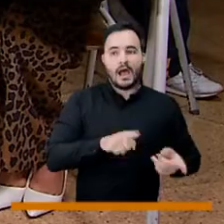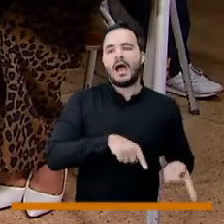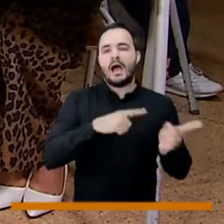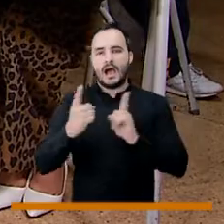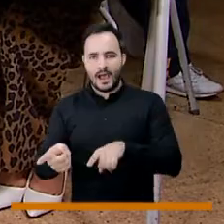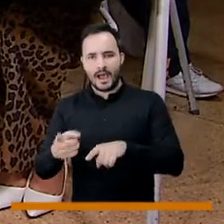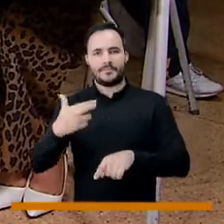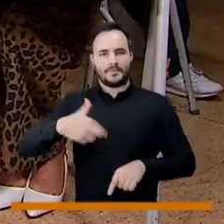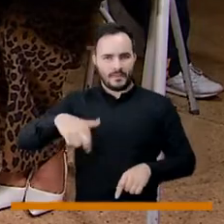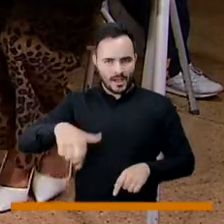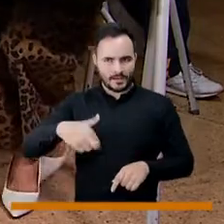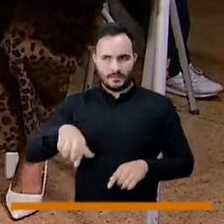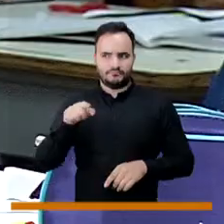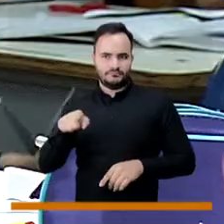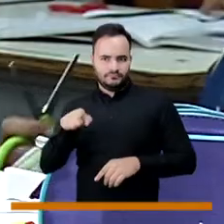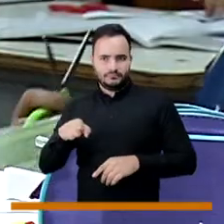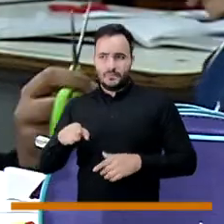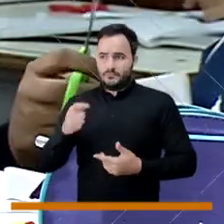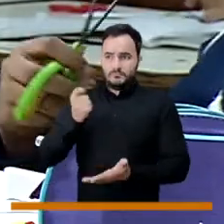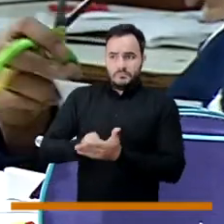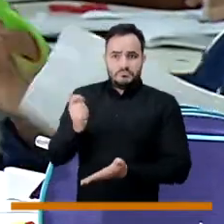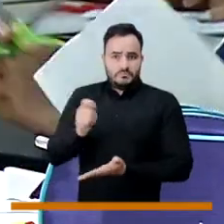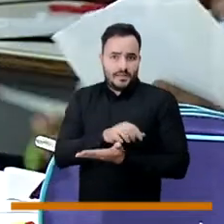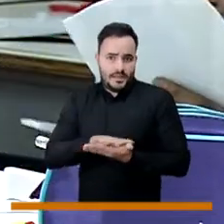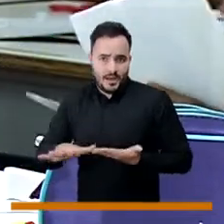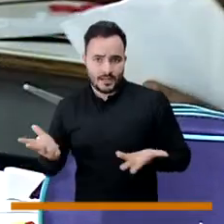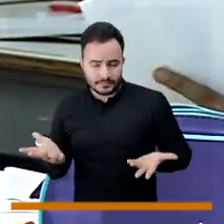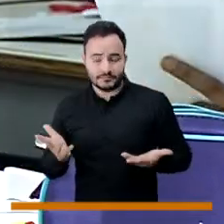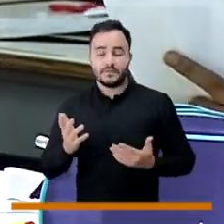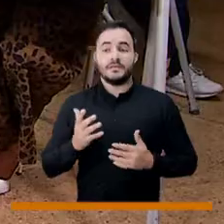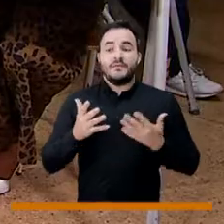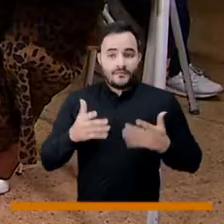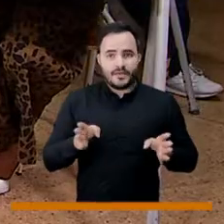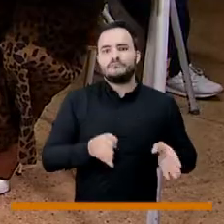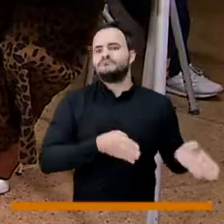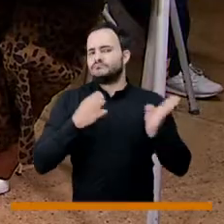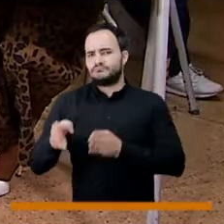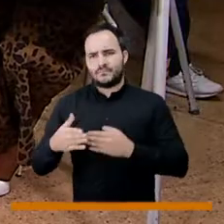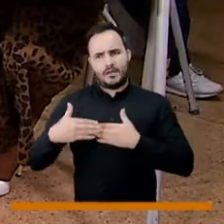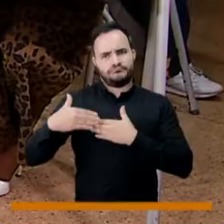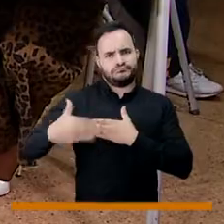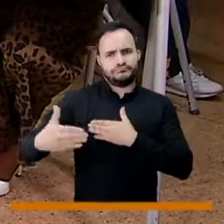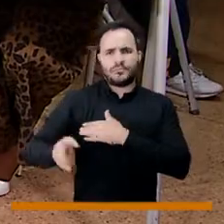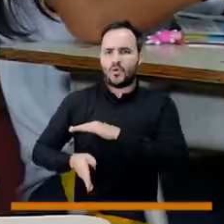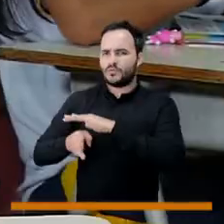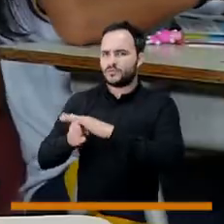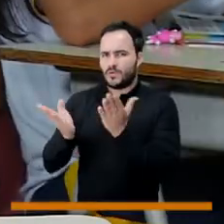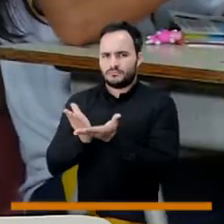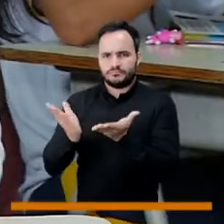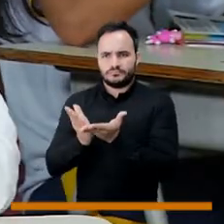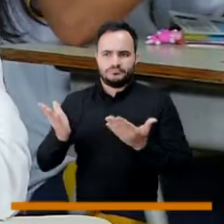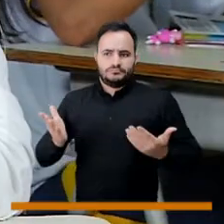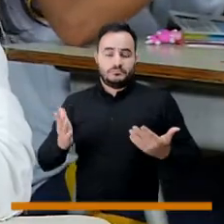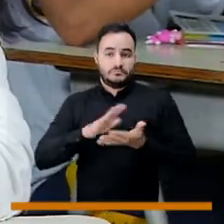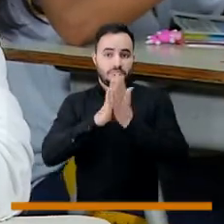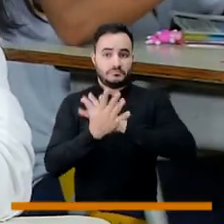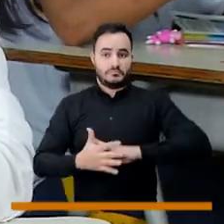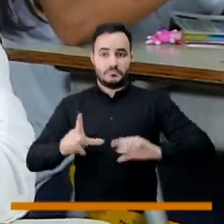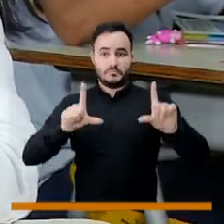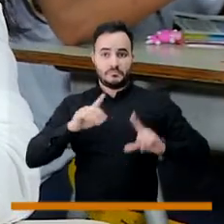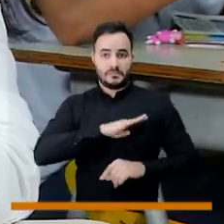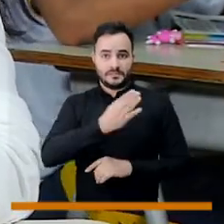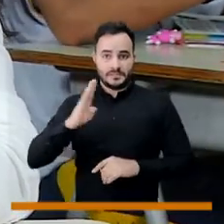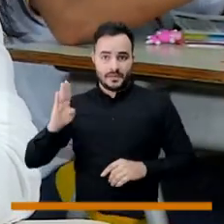de educación irregular primaria secundaria con lo que estamos viendo aquí de forma gratuita y por supuesto seguir avanzando en todo el componente de